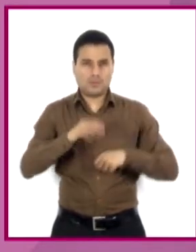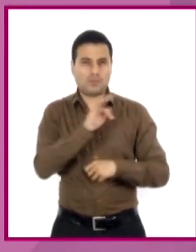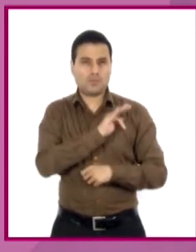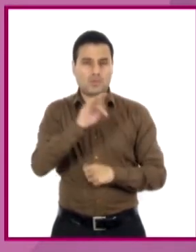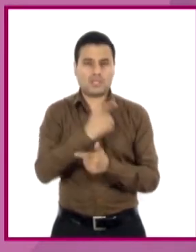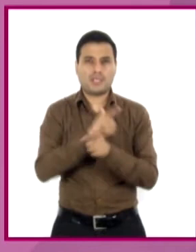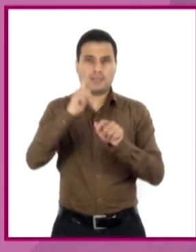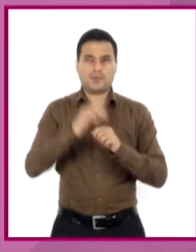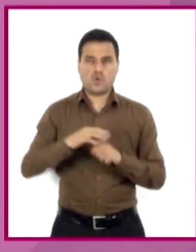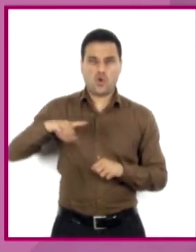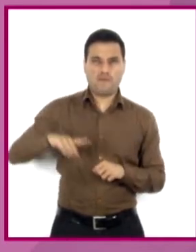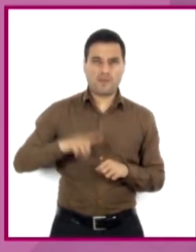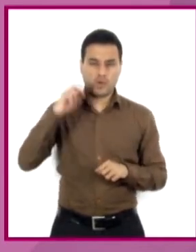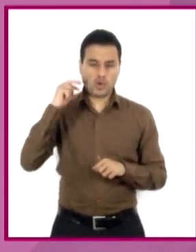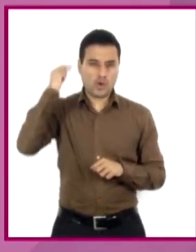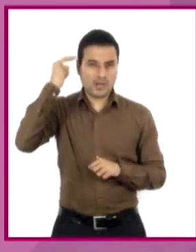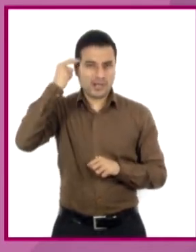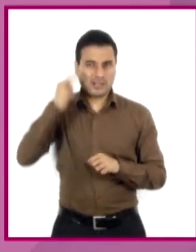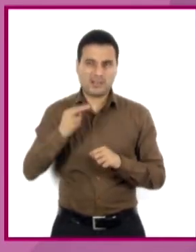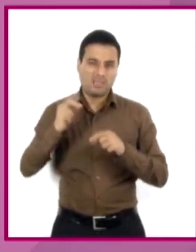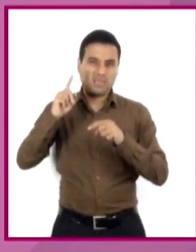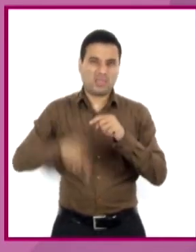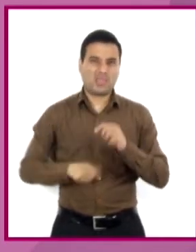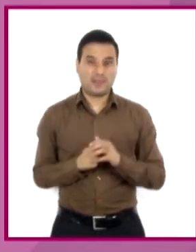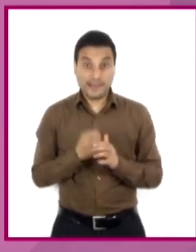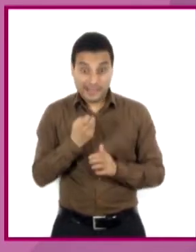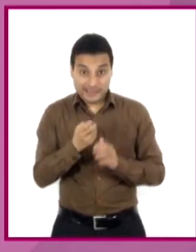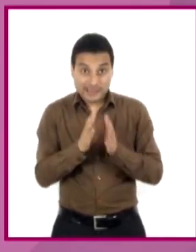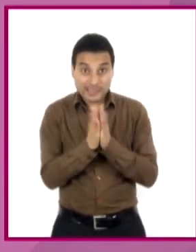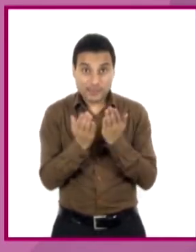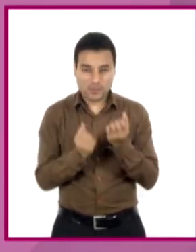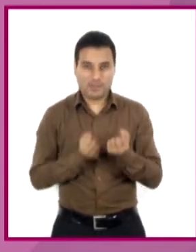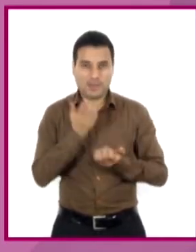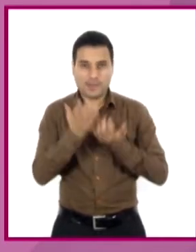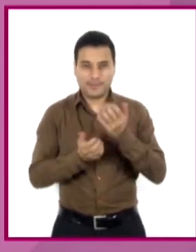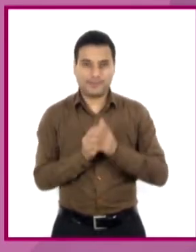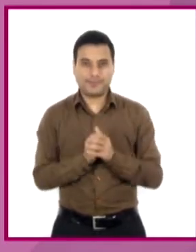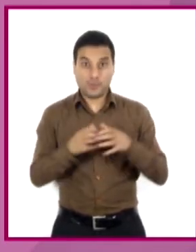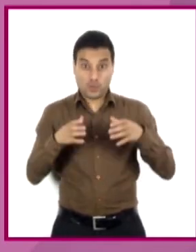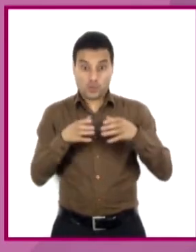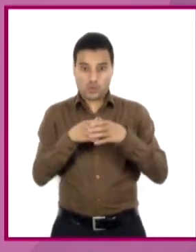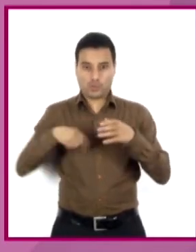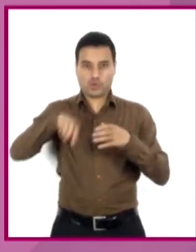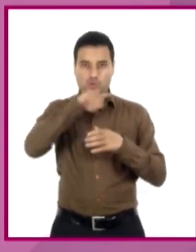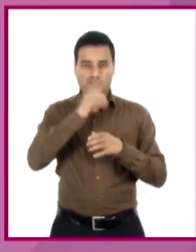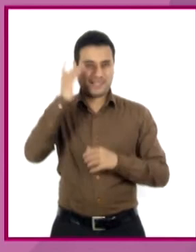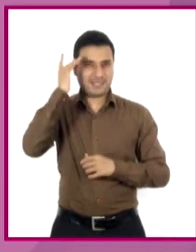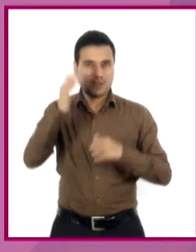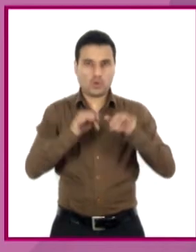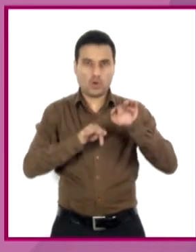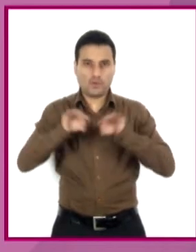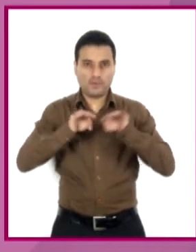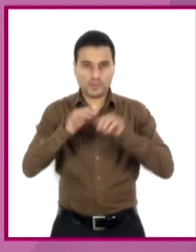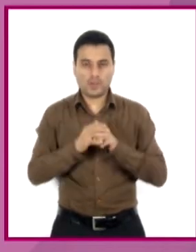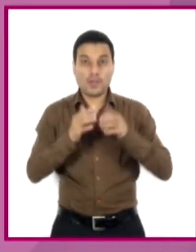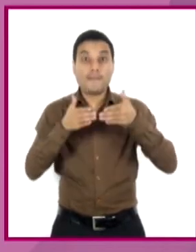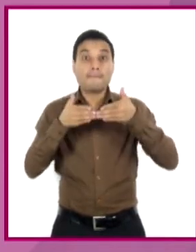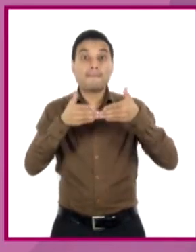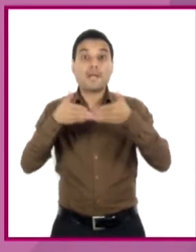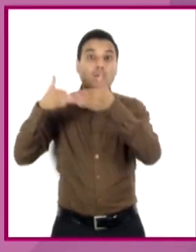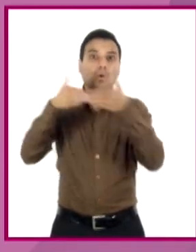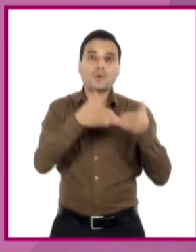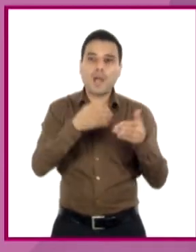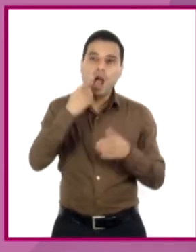oponían al régimen monárquico. Por lo cual, los representantes del Santo Oficio inspeccionaban todos los barcos que llegaban de